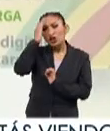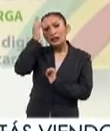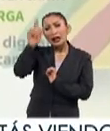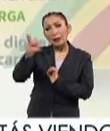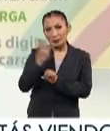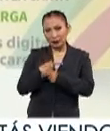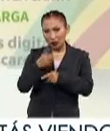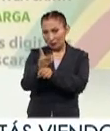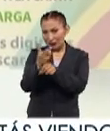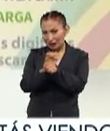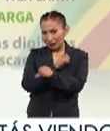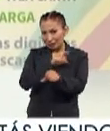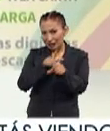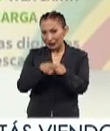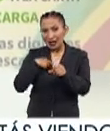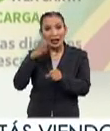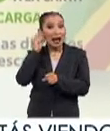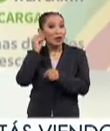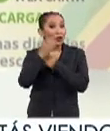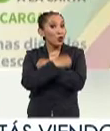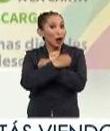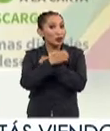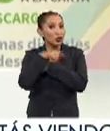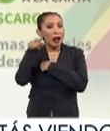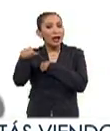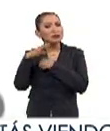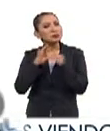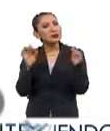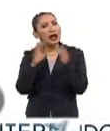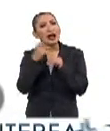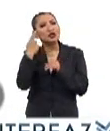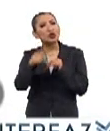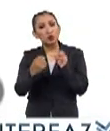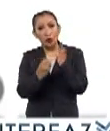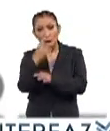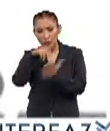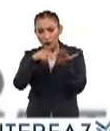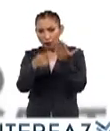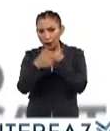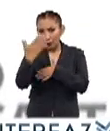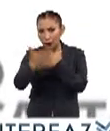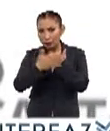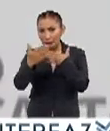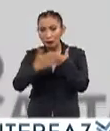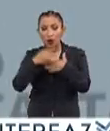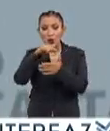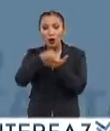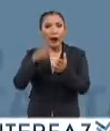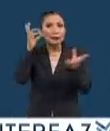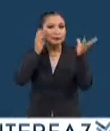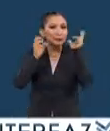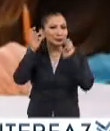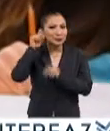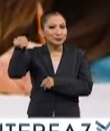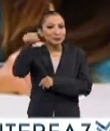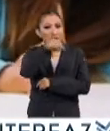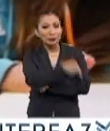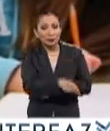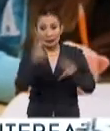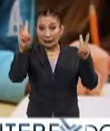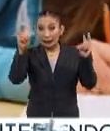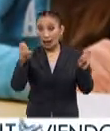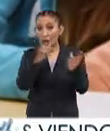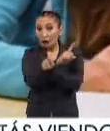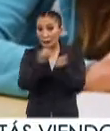a nuestros invitados especiales de Radio Educación, quienes nos platicarán de sus nuevos proyectos y frecuencias. En nuestra